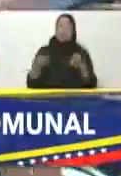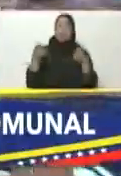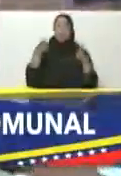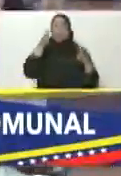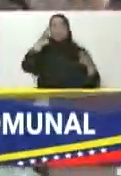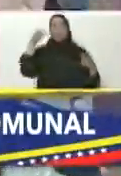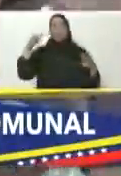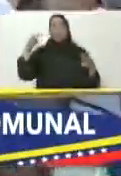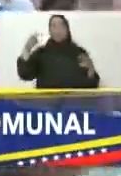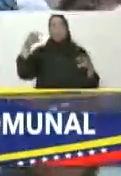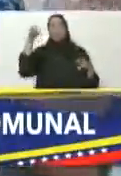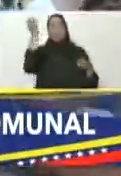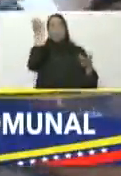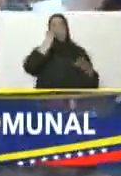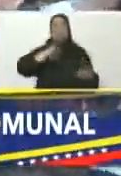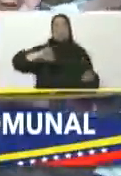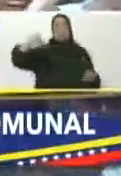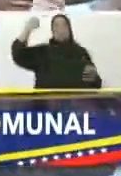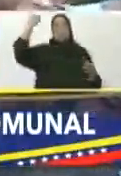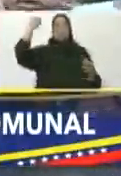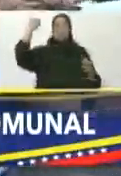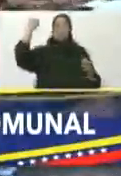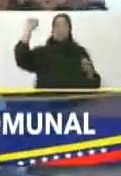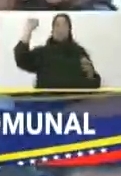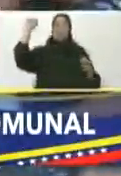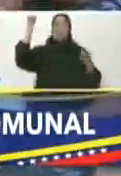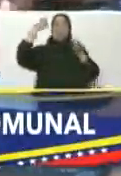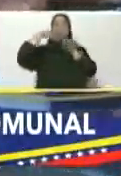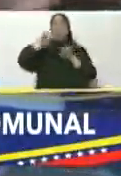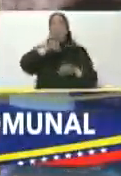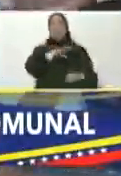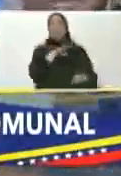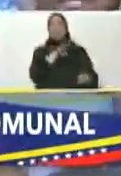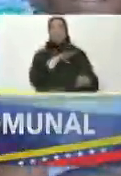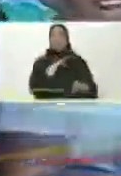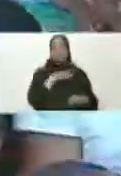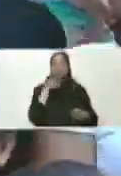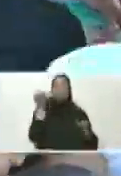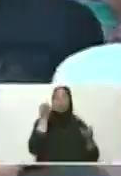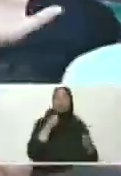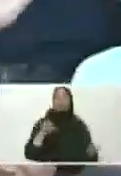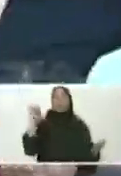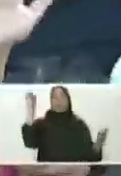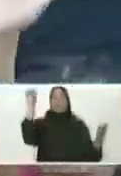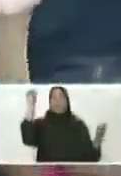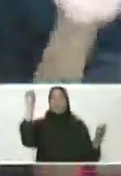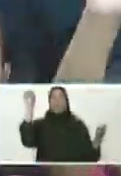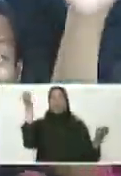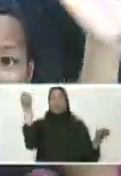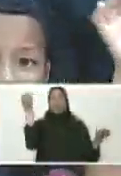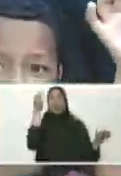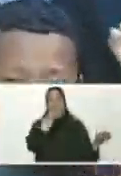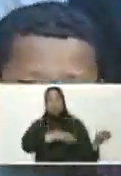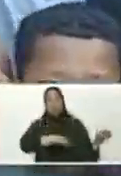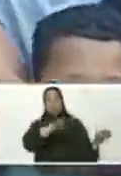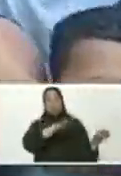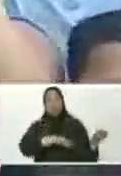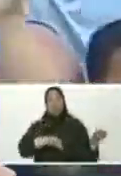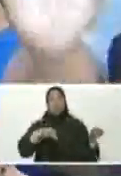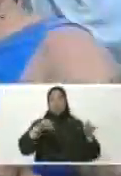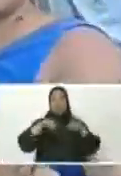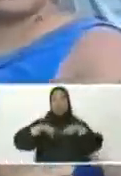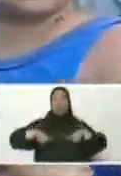el socialismo, que es nuestro camino. El socialismo en lo social, en lo territorial,